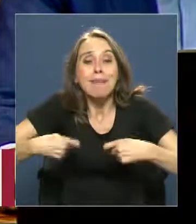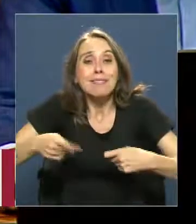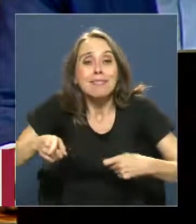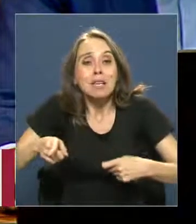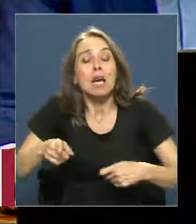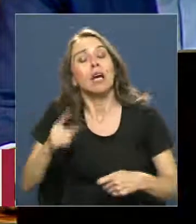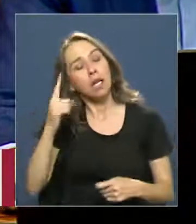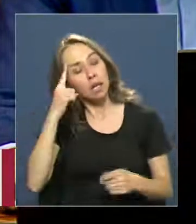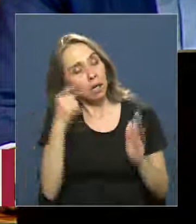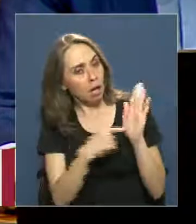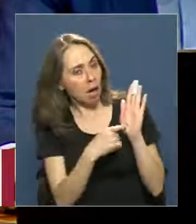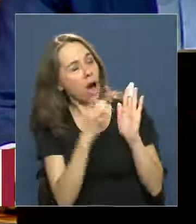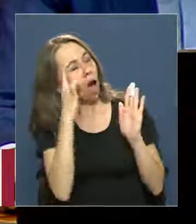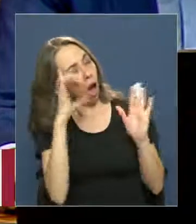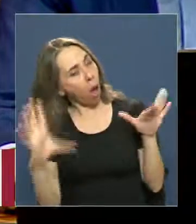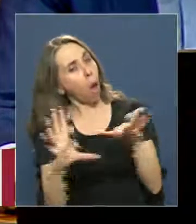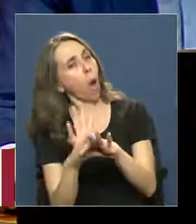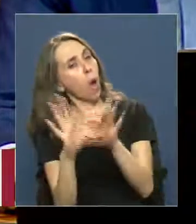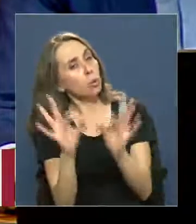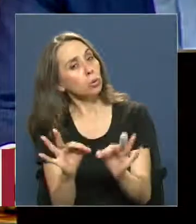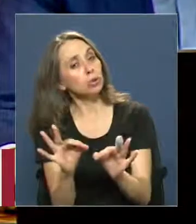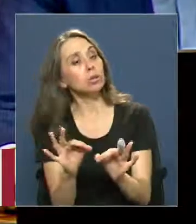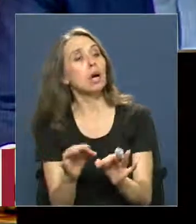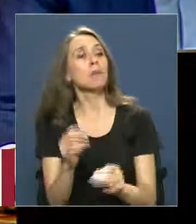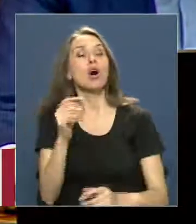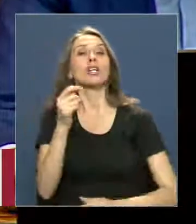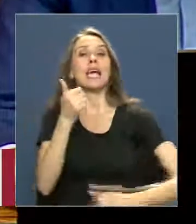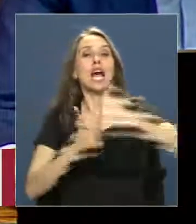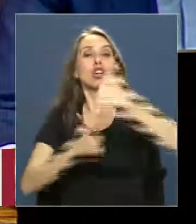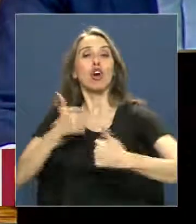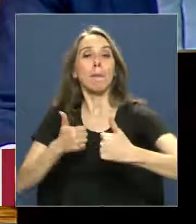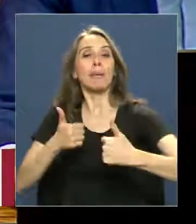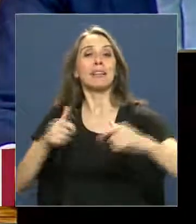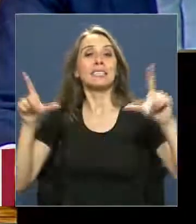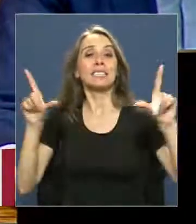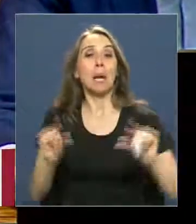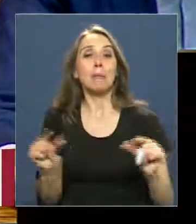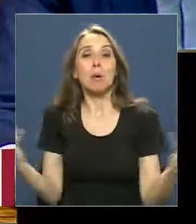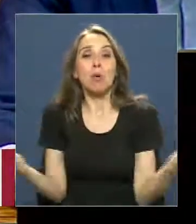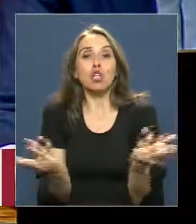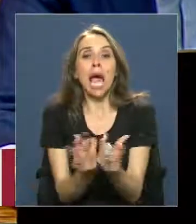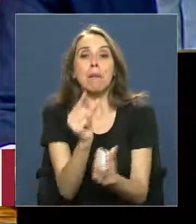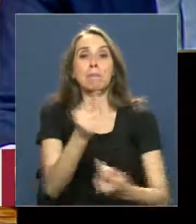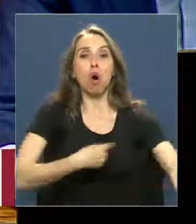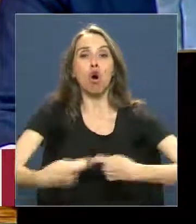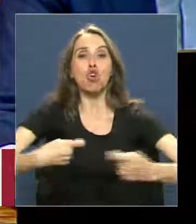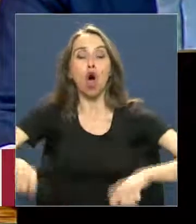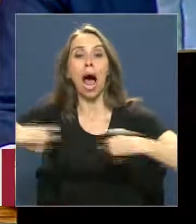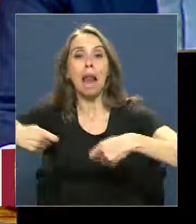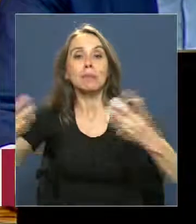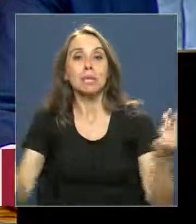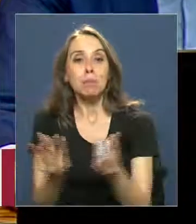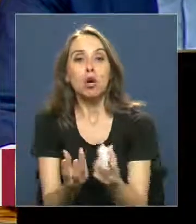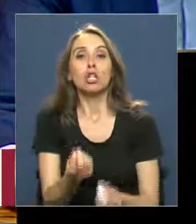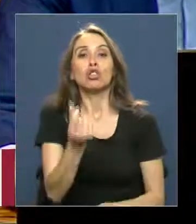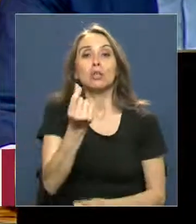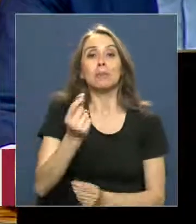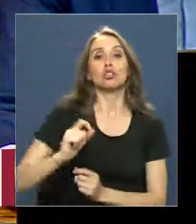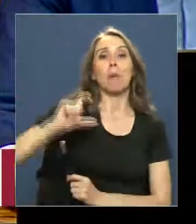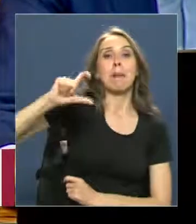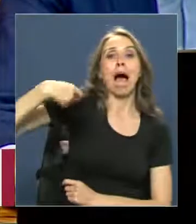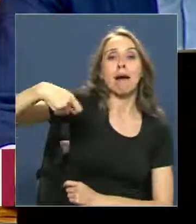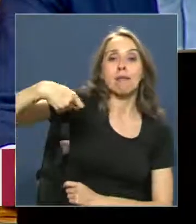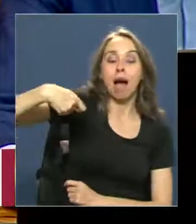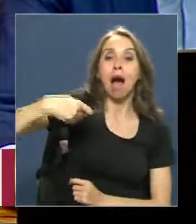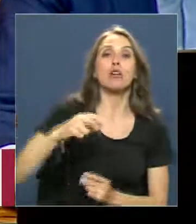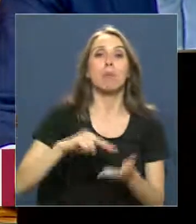mucho sentido porque eso significa que la competencia disminuye, que los precios ya son altos y hoy día vemos efectivamente que hay una escasez, sobre todo de